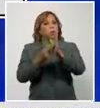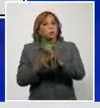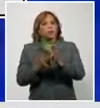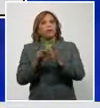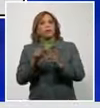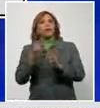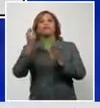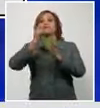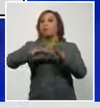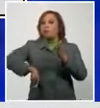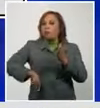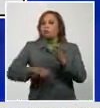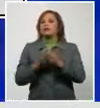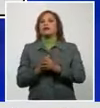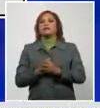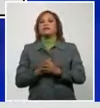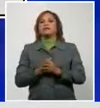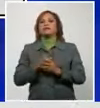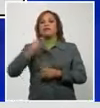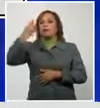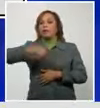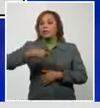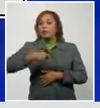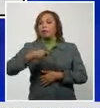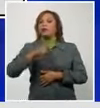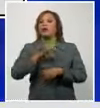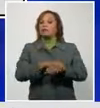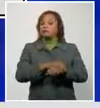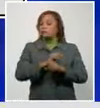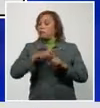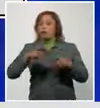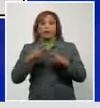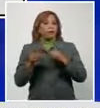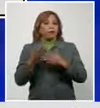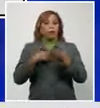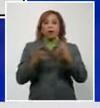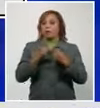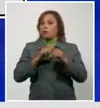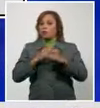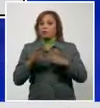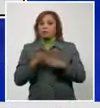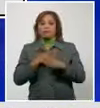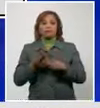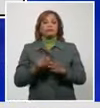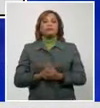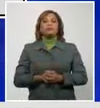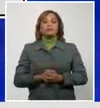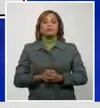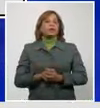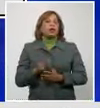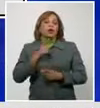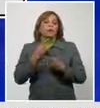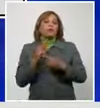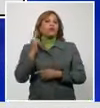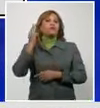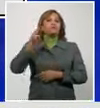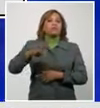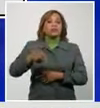multa, tu remisión a fiscalía, tu proceso legal, porque no solamente con la indicación o con